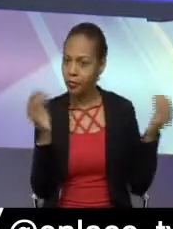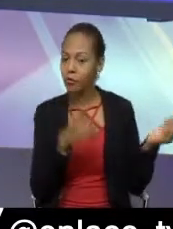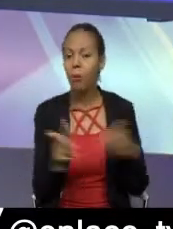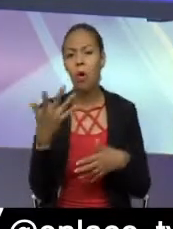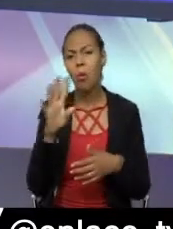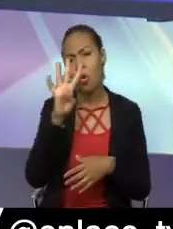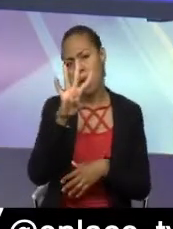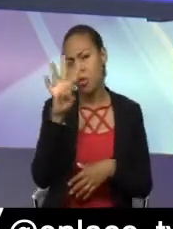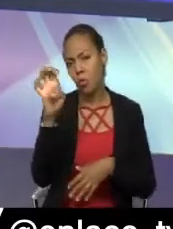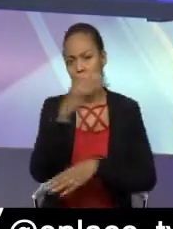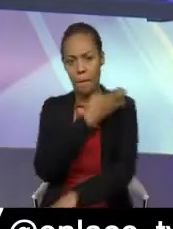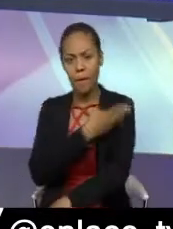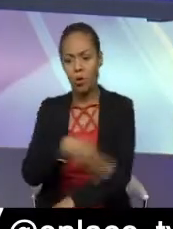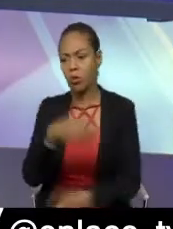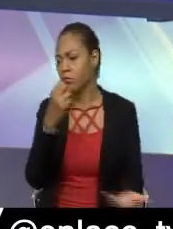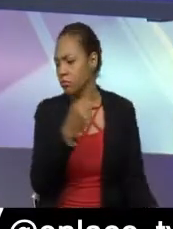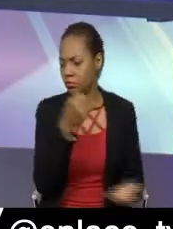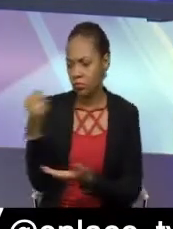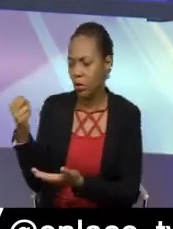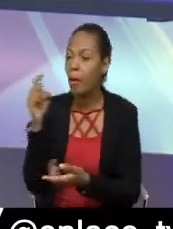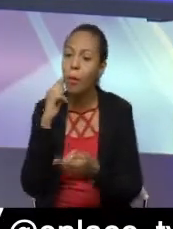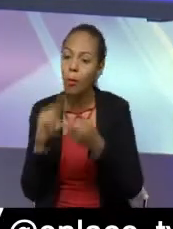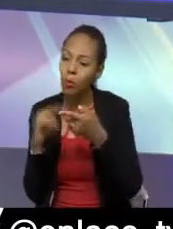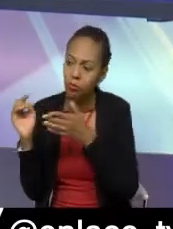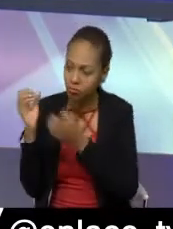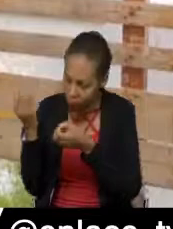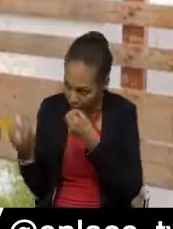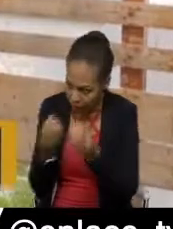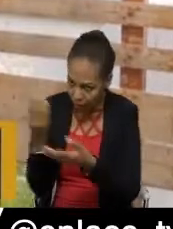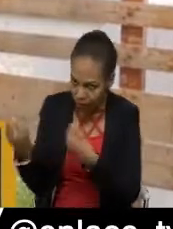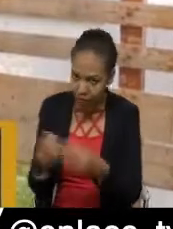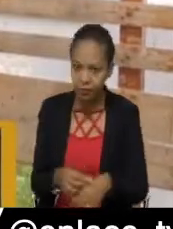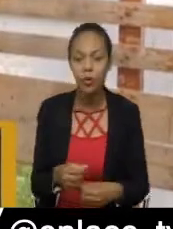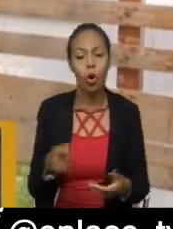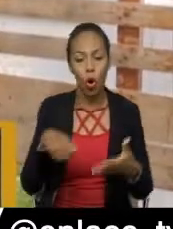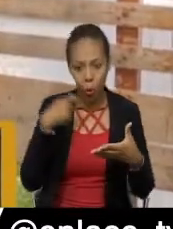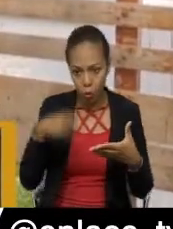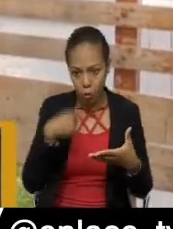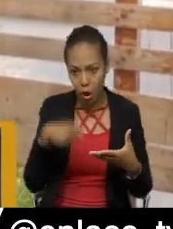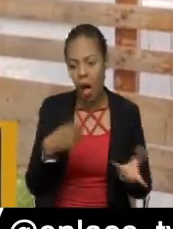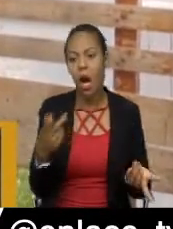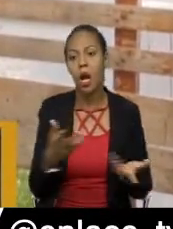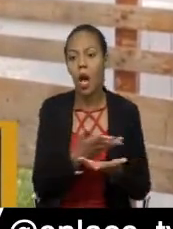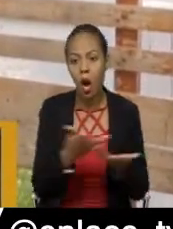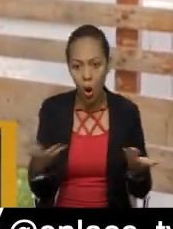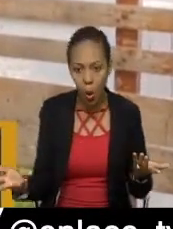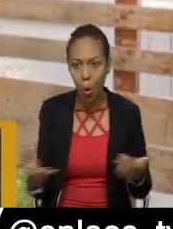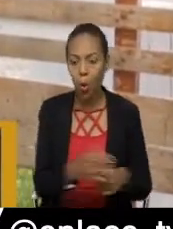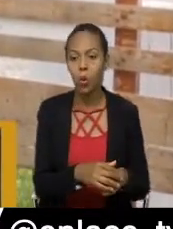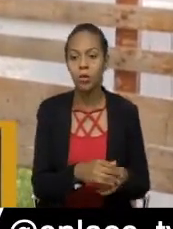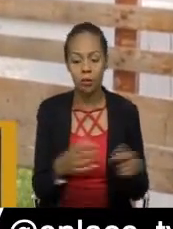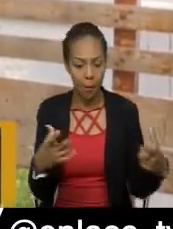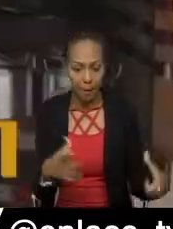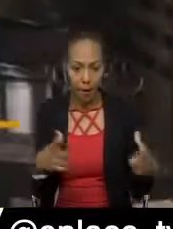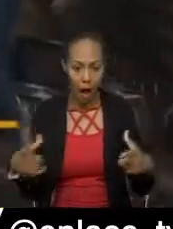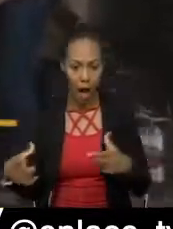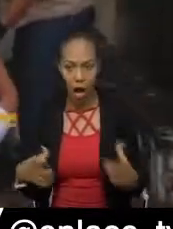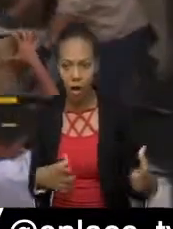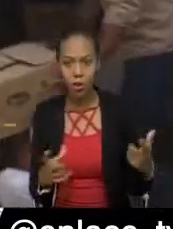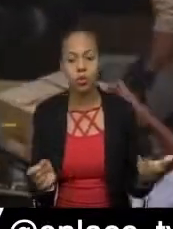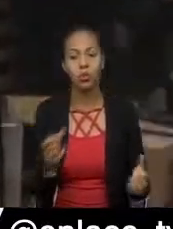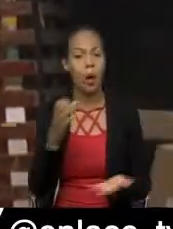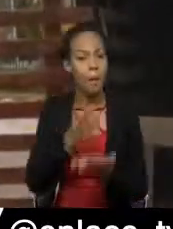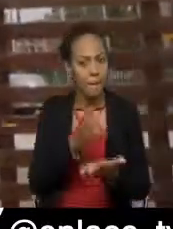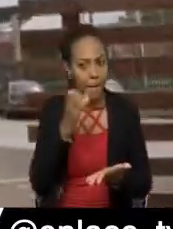fue la inversión para ese objetivo. Cucharas, artículos de uso doméstico, platos en todas sus presentaciones,